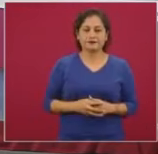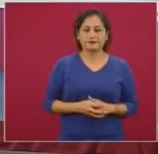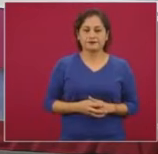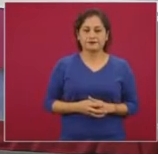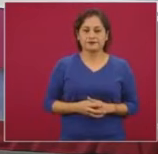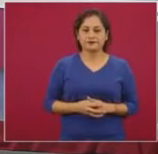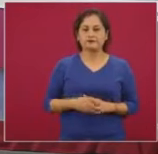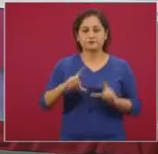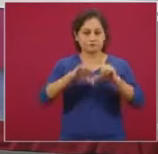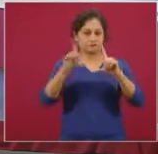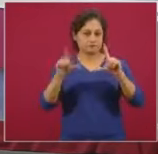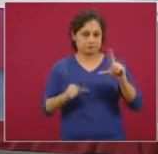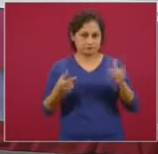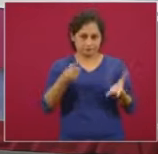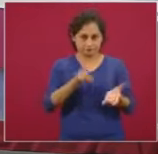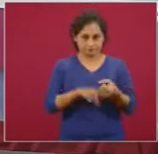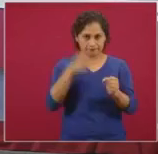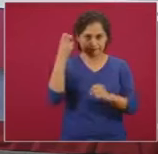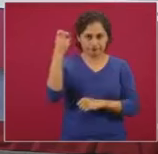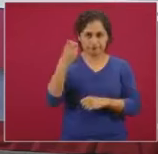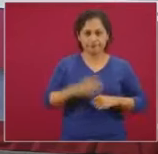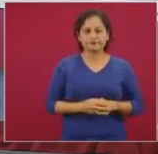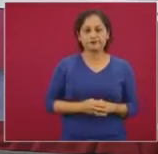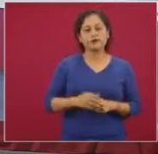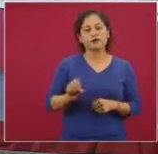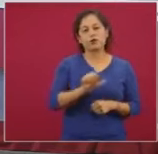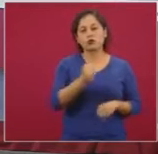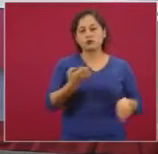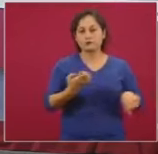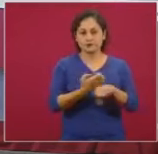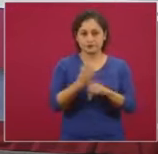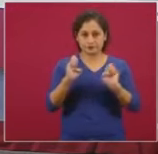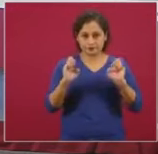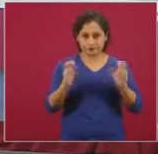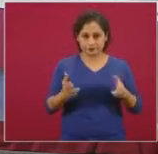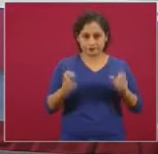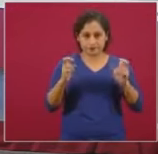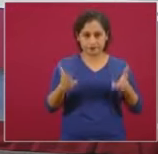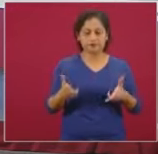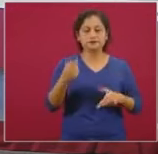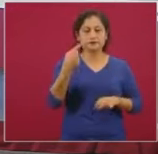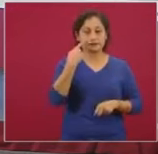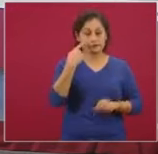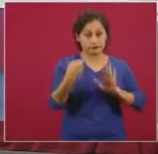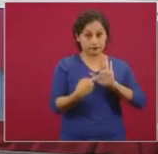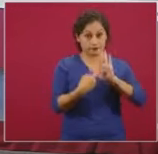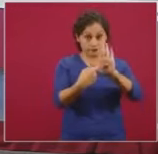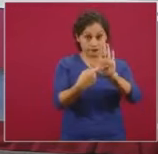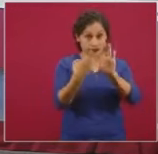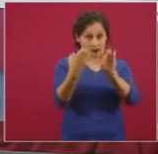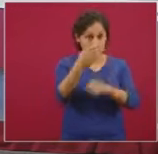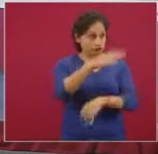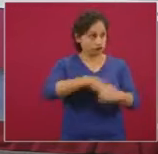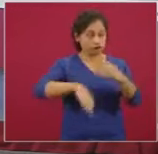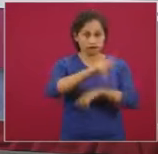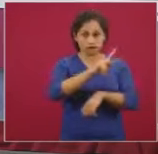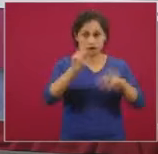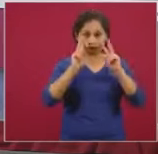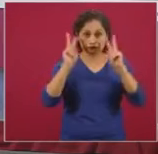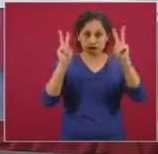a nivel nacional. Chiapas, y esto también digo, es parte del ejercicio de transparencia, también vean esto como el boletín que